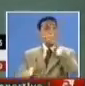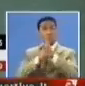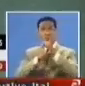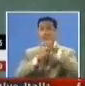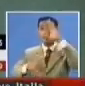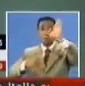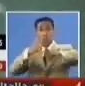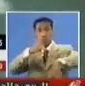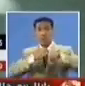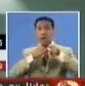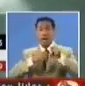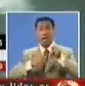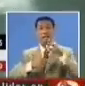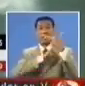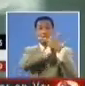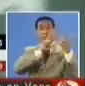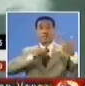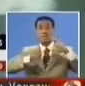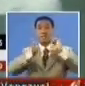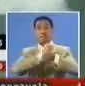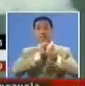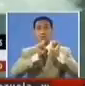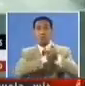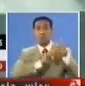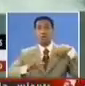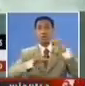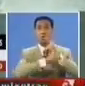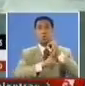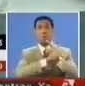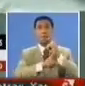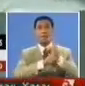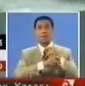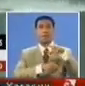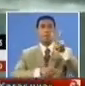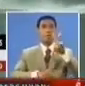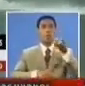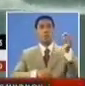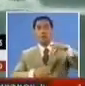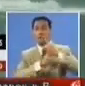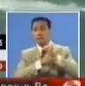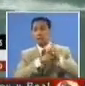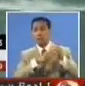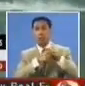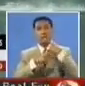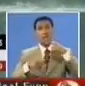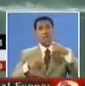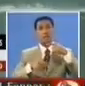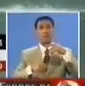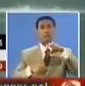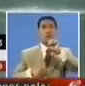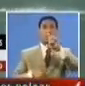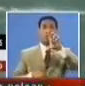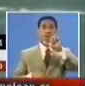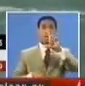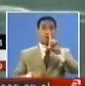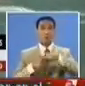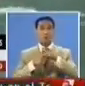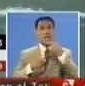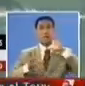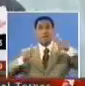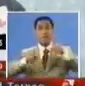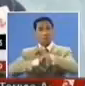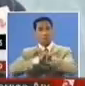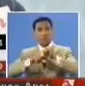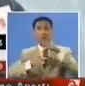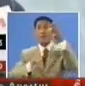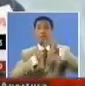año, que ahí están las 3 disciplinas. Creo que voy a competir en las 2 disciplinas, que son olas y slalom. Comienza a